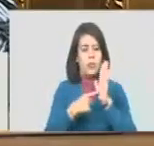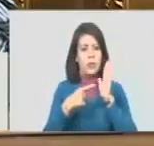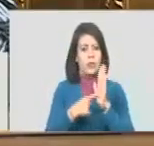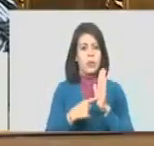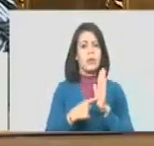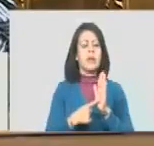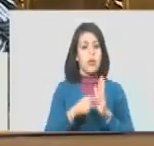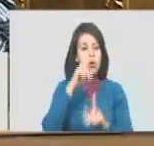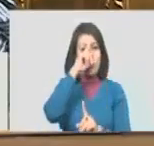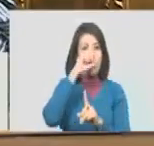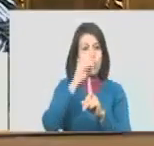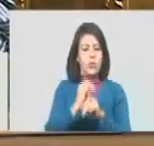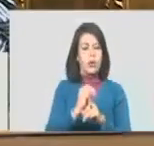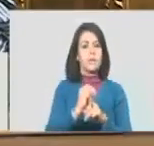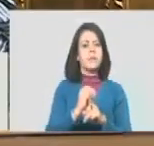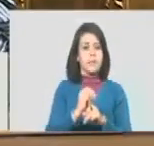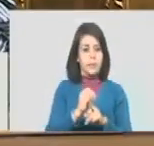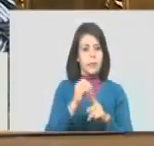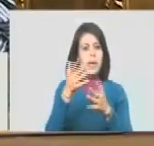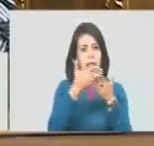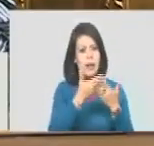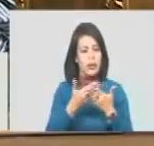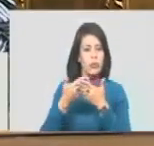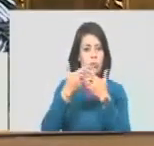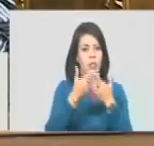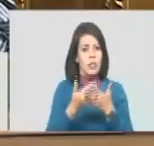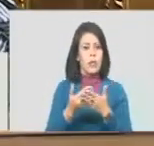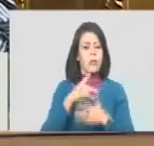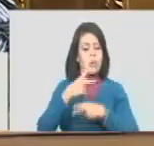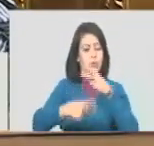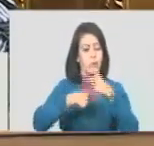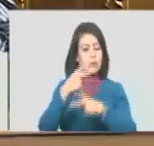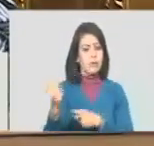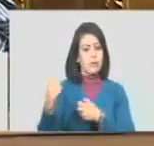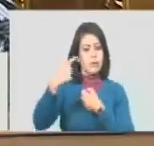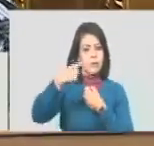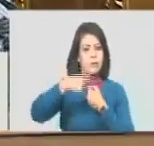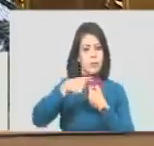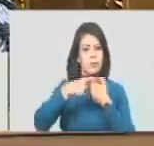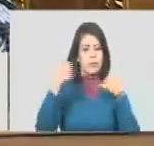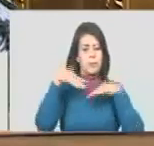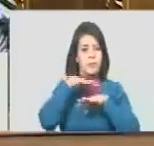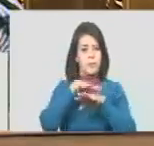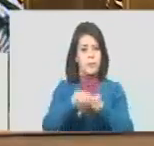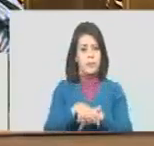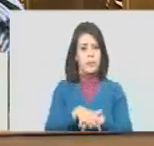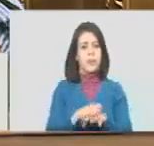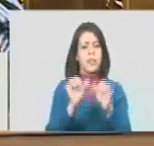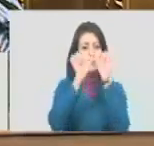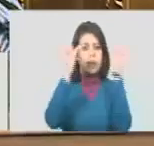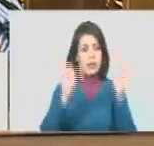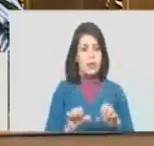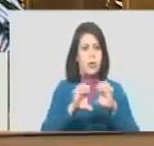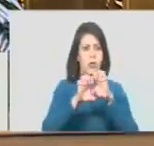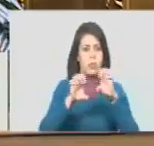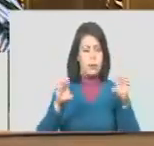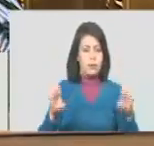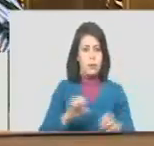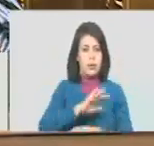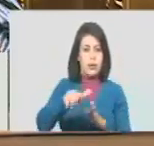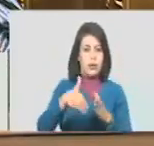los objetivos curriculares y el efectivo proceso de inclusión e integración en el sistema de educación